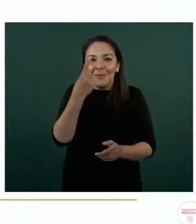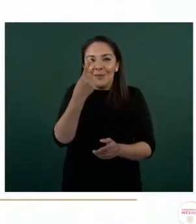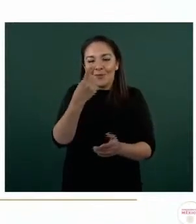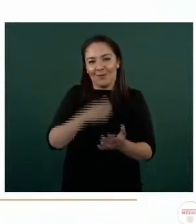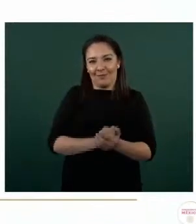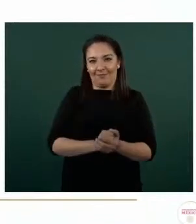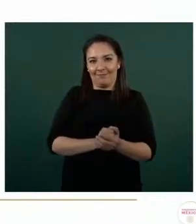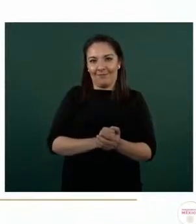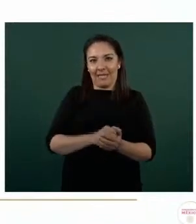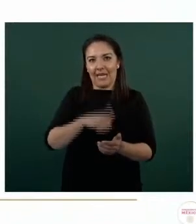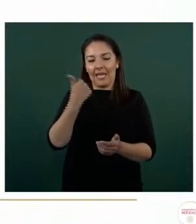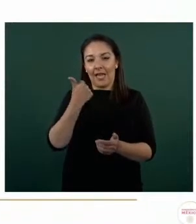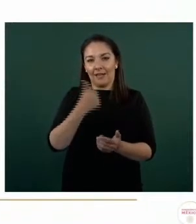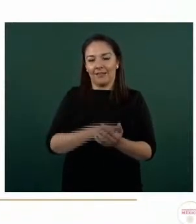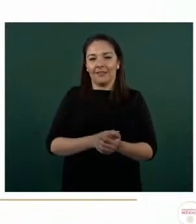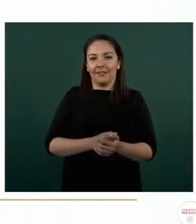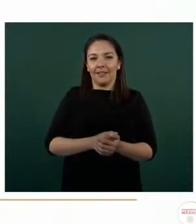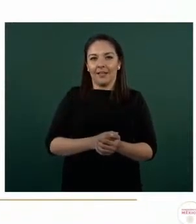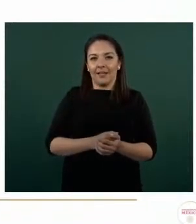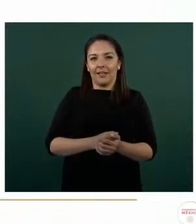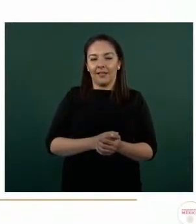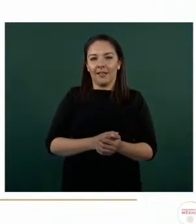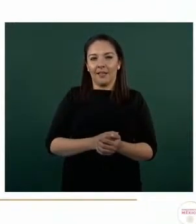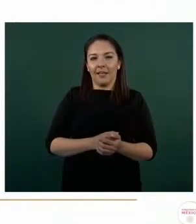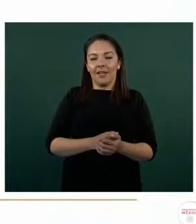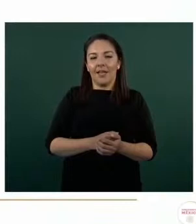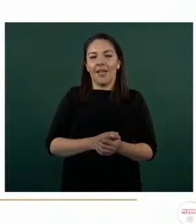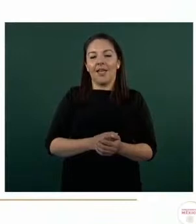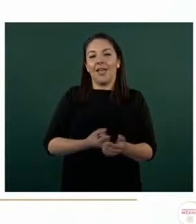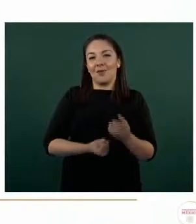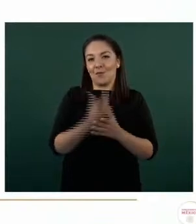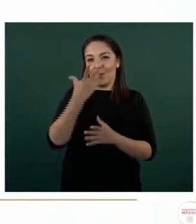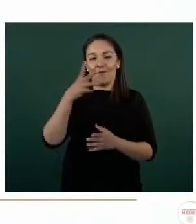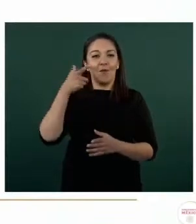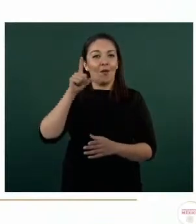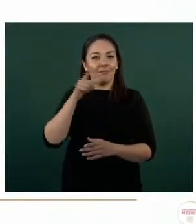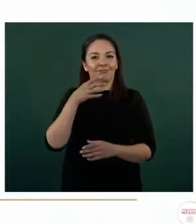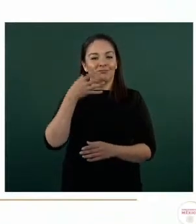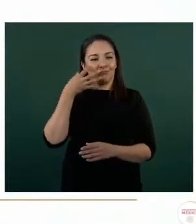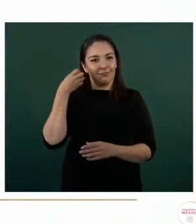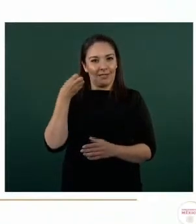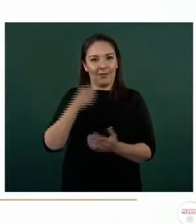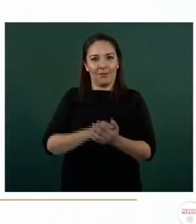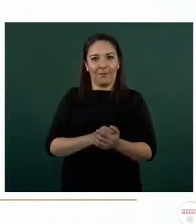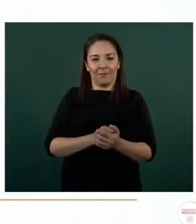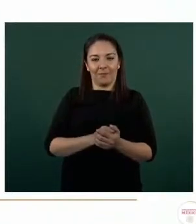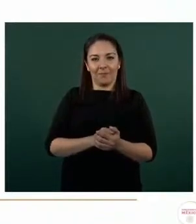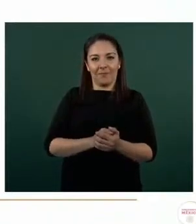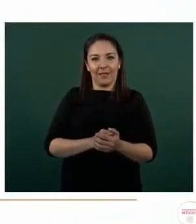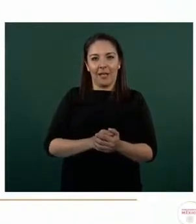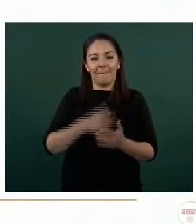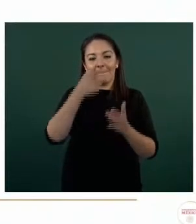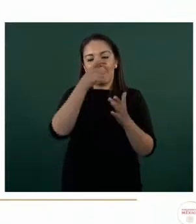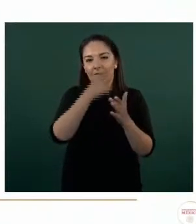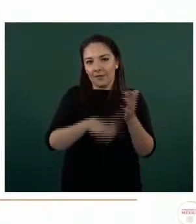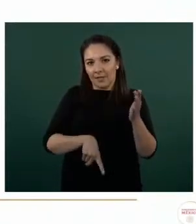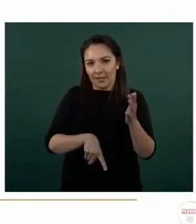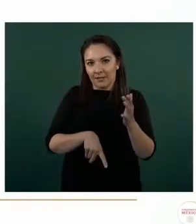Petroseven en San Pedro Garza García, Nuevo León, para la gasolina premium. La más